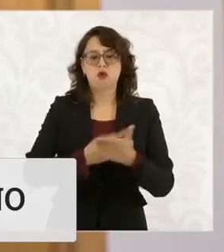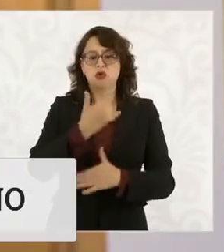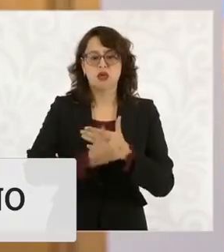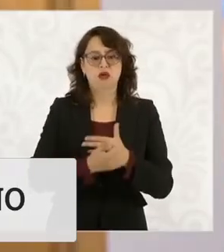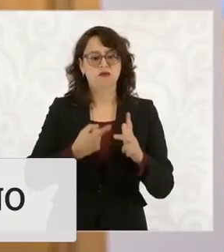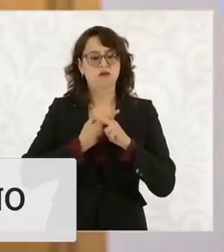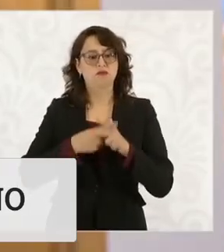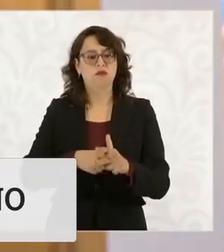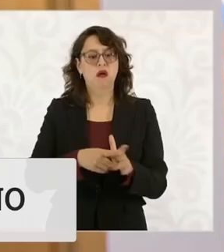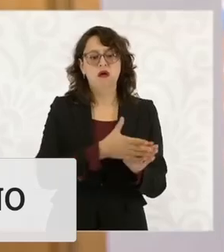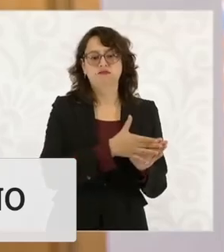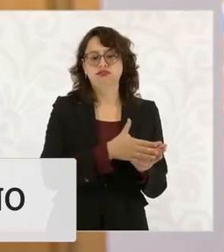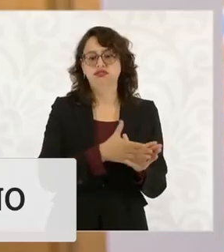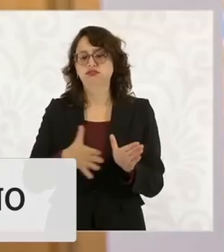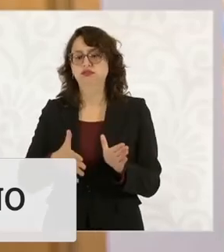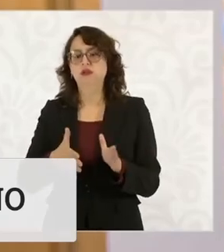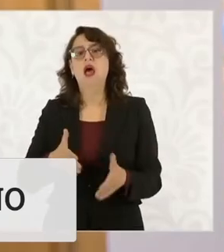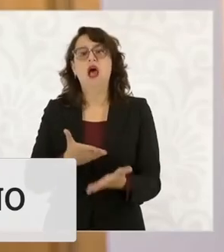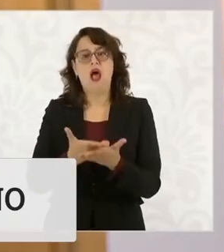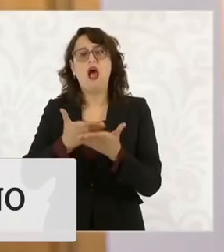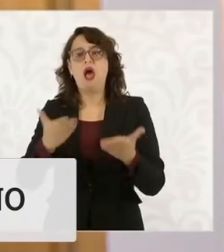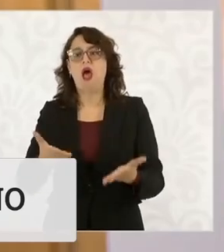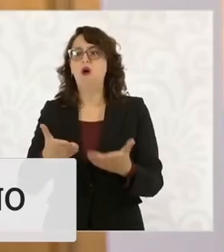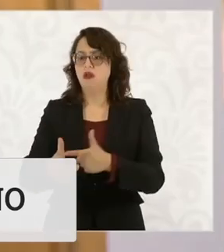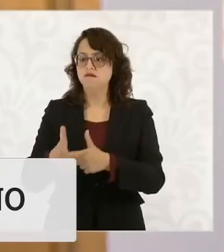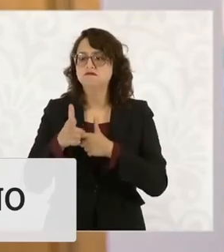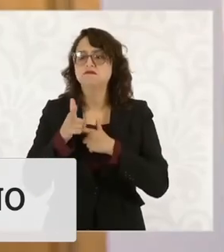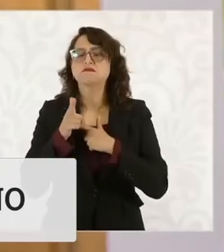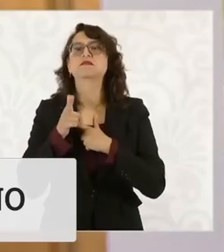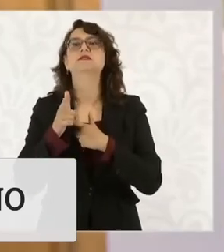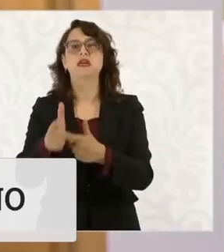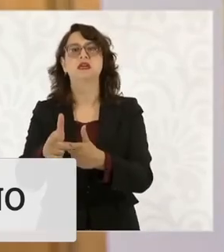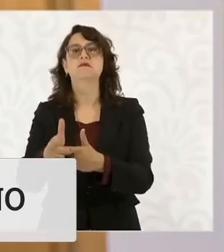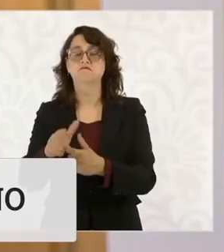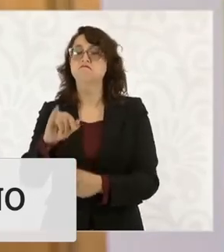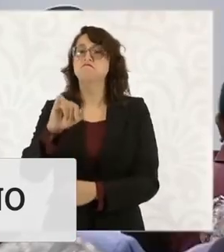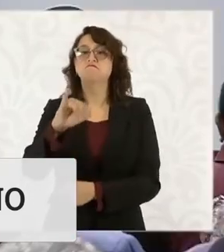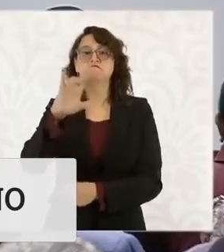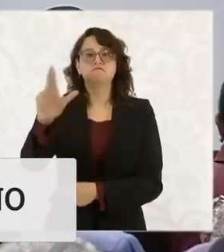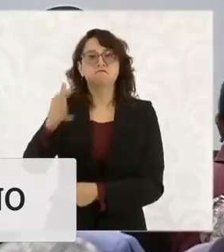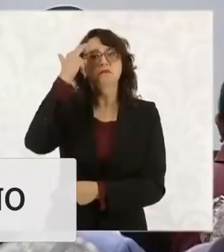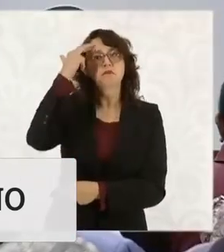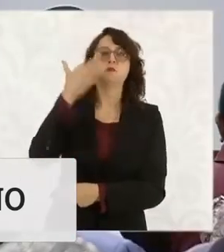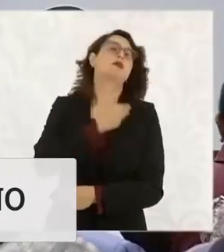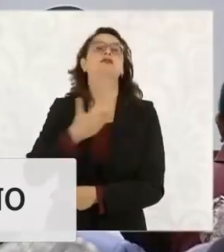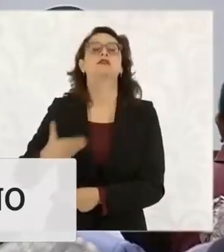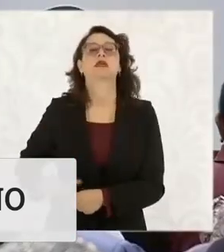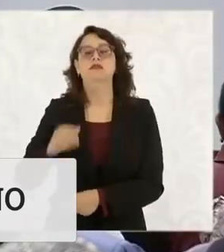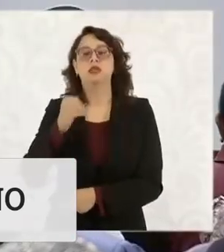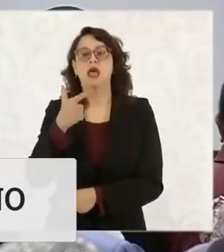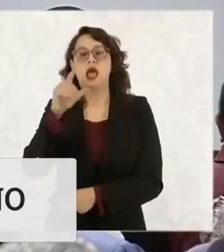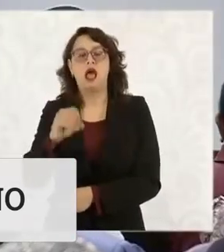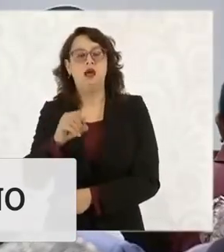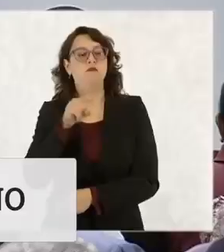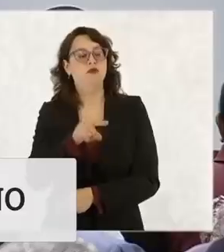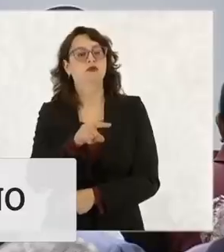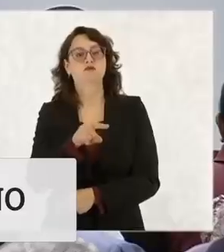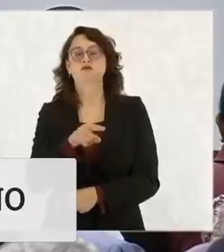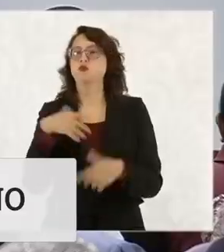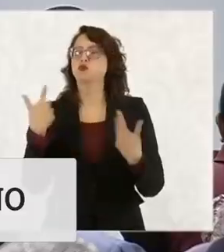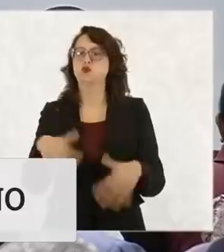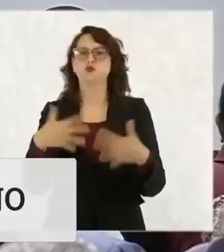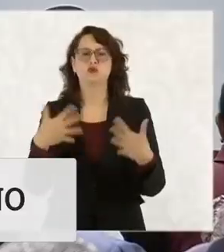avanzamos sustentados en la gran hazaña del presidente López Obrador, que no solo separó el